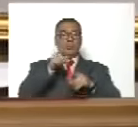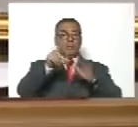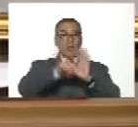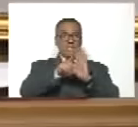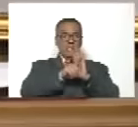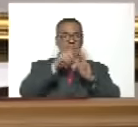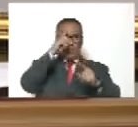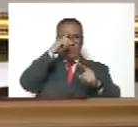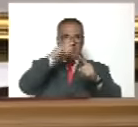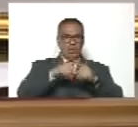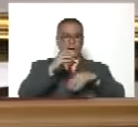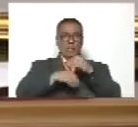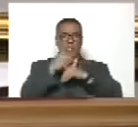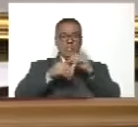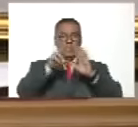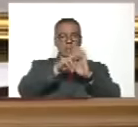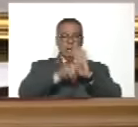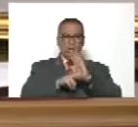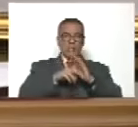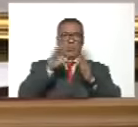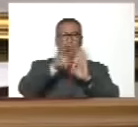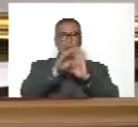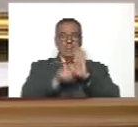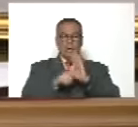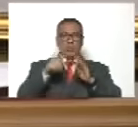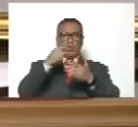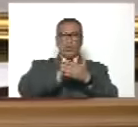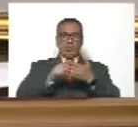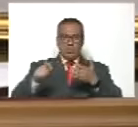ley tiene por objeto establecer el régimen de constitución,